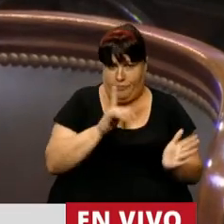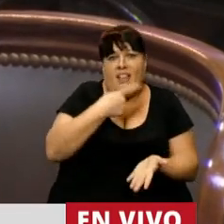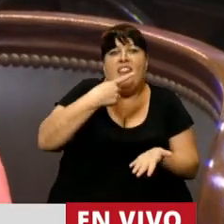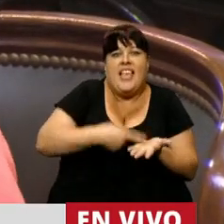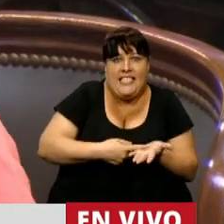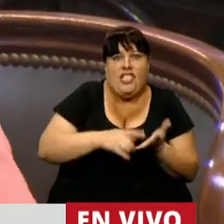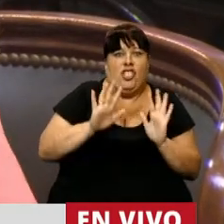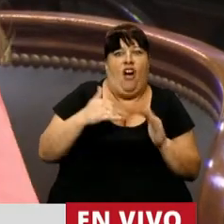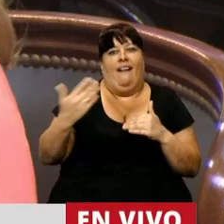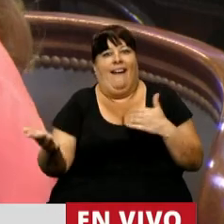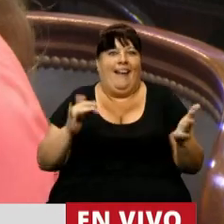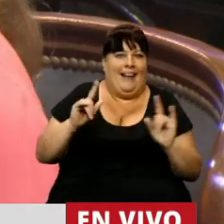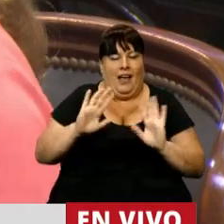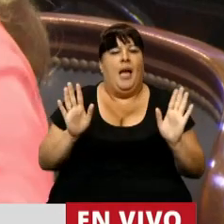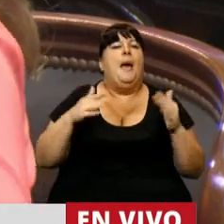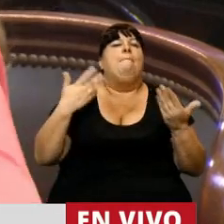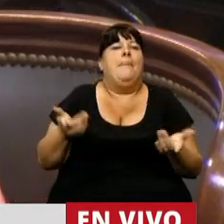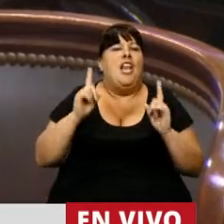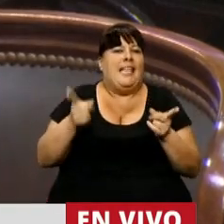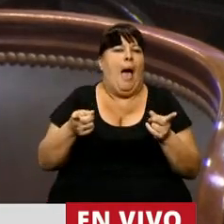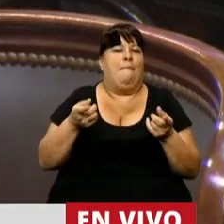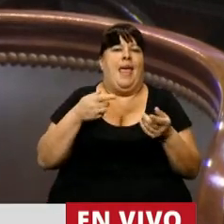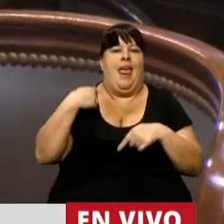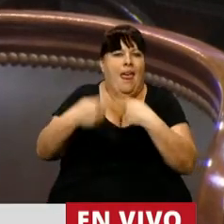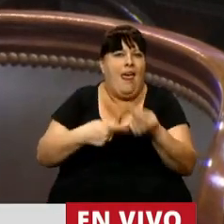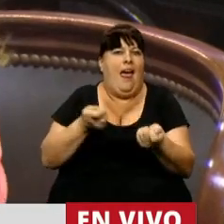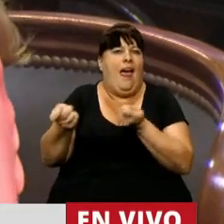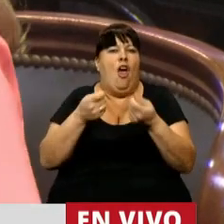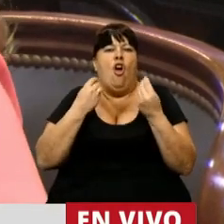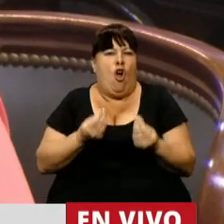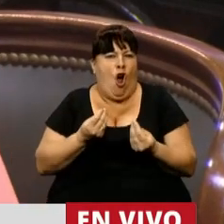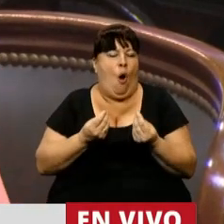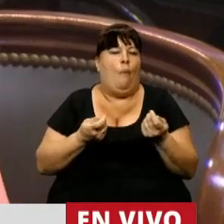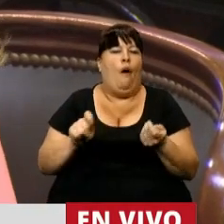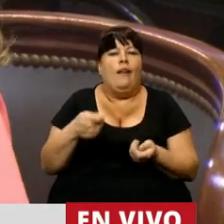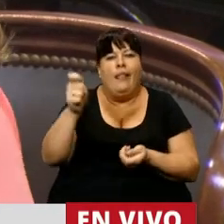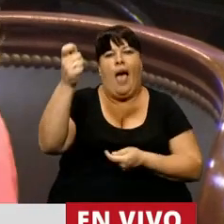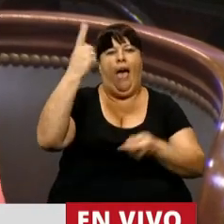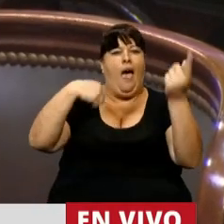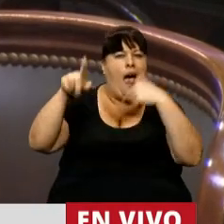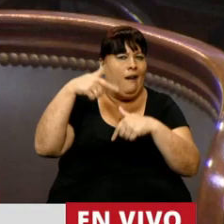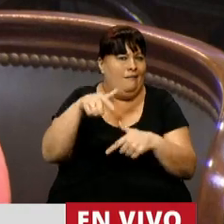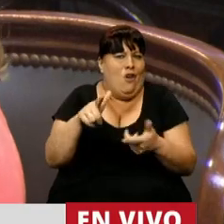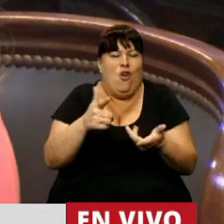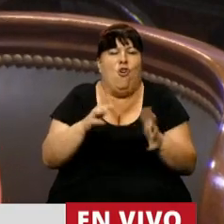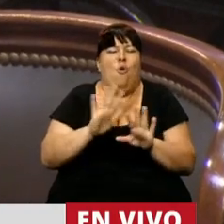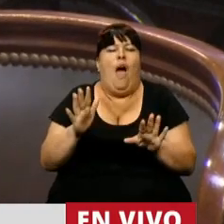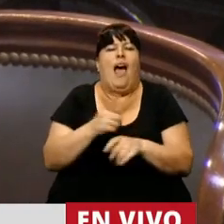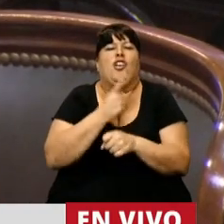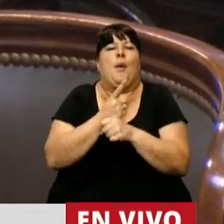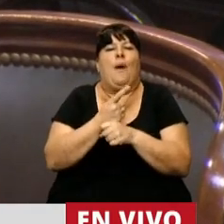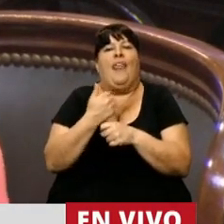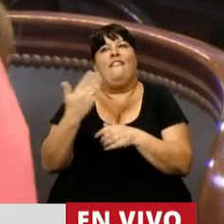deciden con discrecionalidad. Pero después está la administración permanente, que es la burocracia, que ahí no hay, no puede